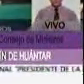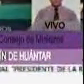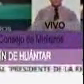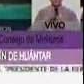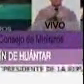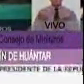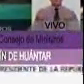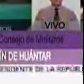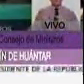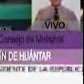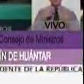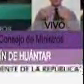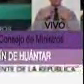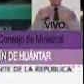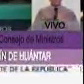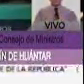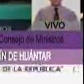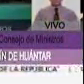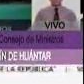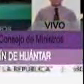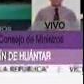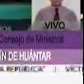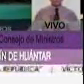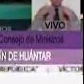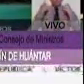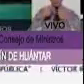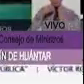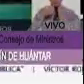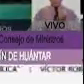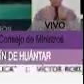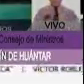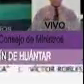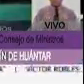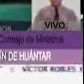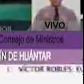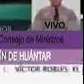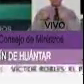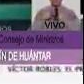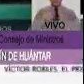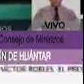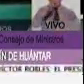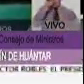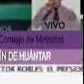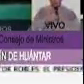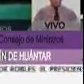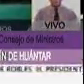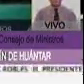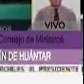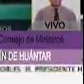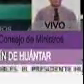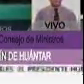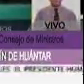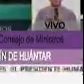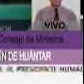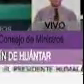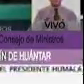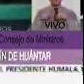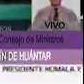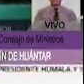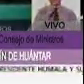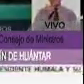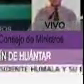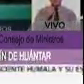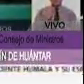de discusiones. Las decisiones judiciales de la República del Perú la toman a cargo los